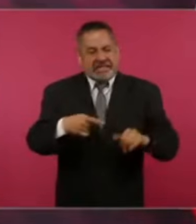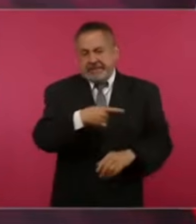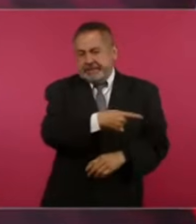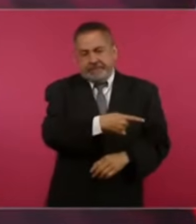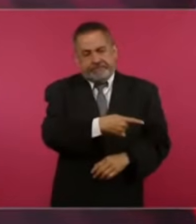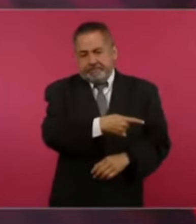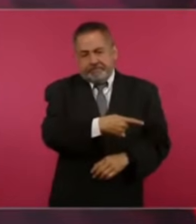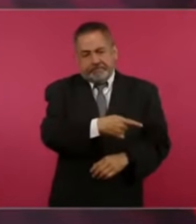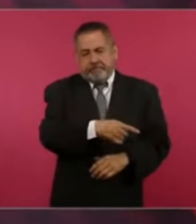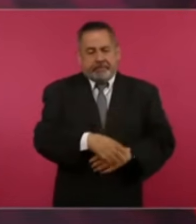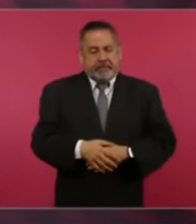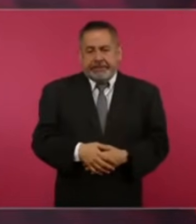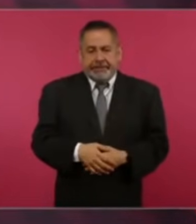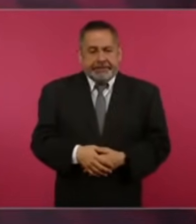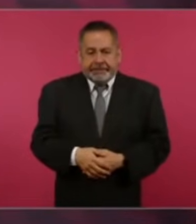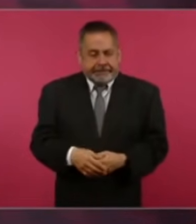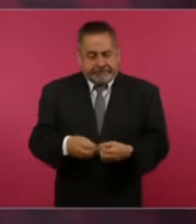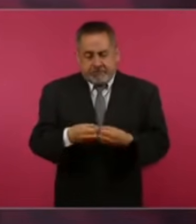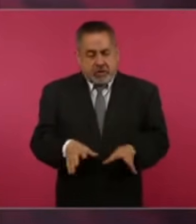Se perdió